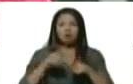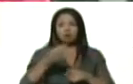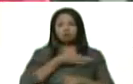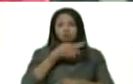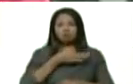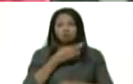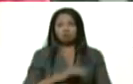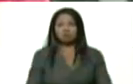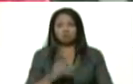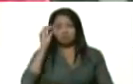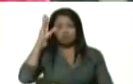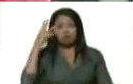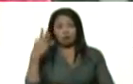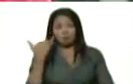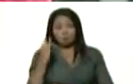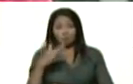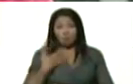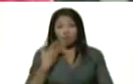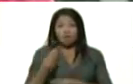social, capaz de hacer una revolución.